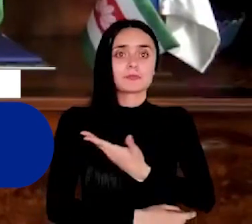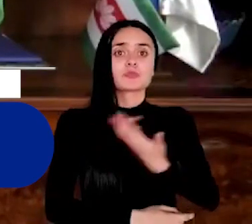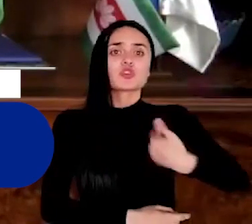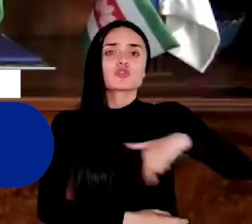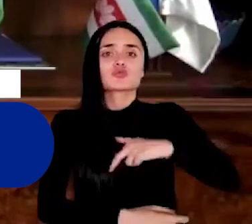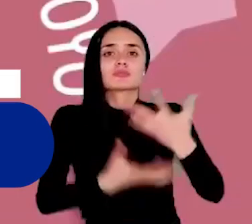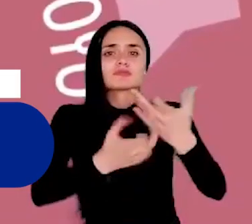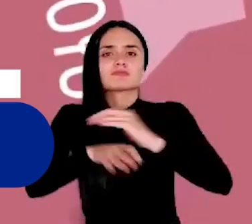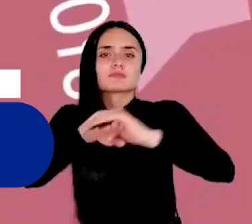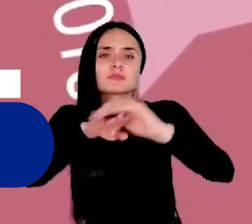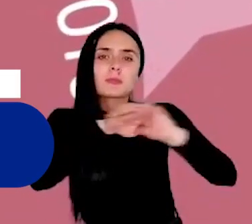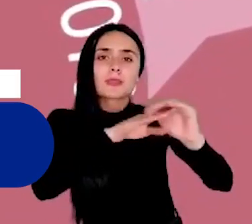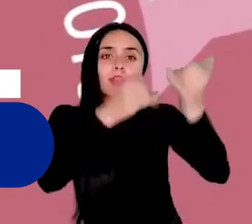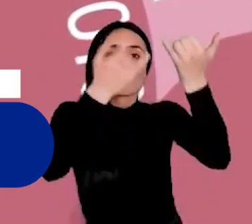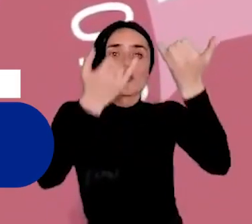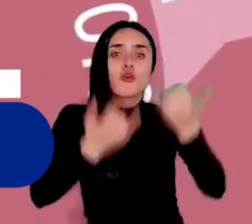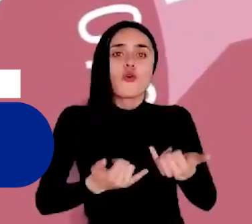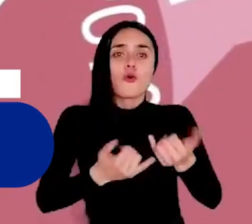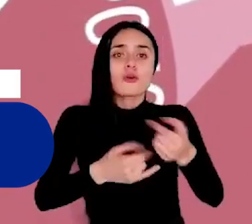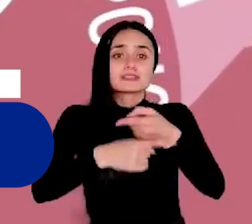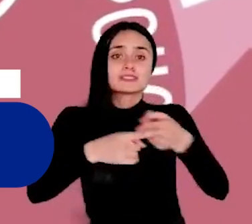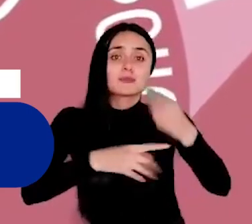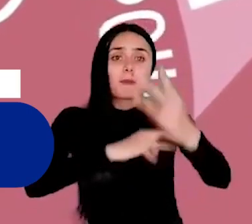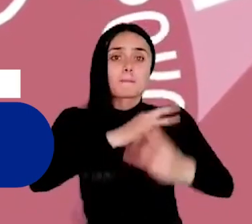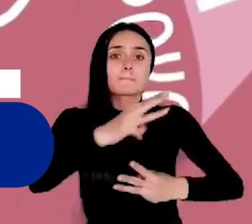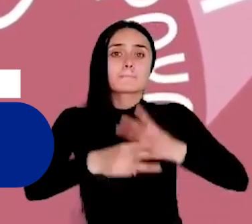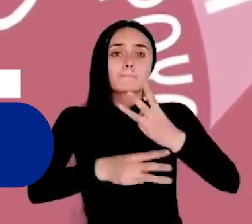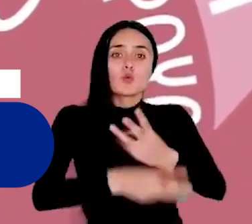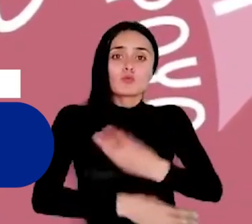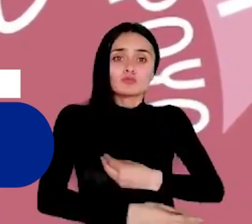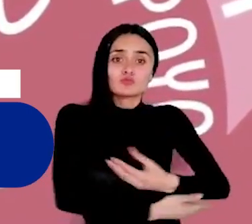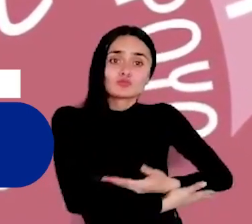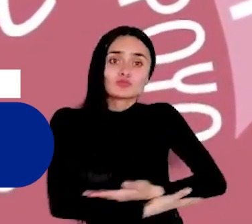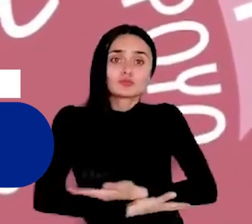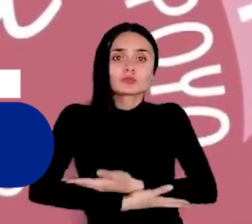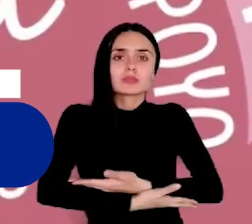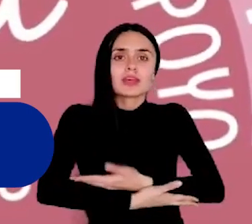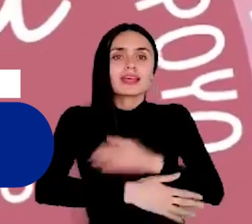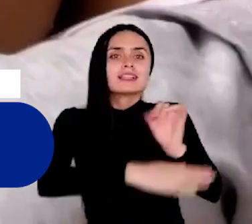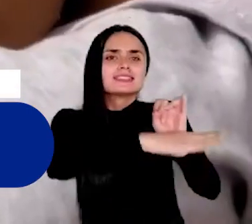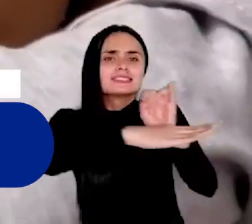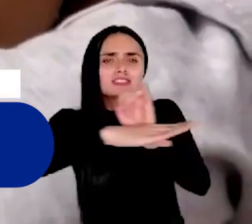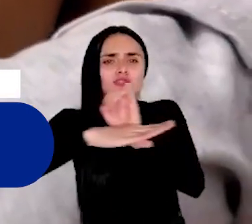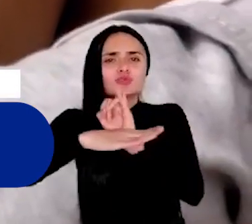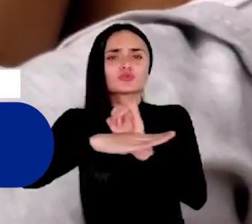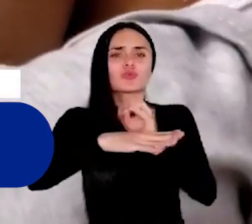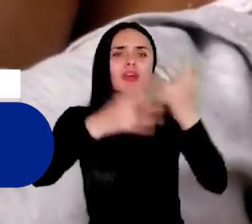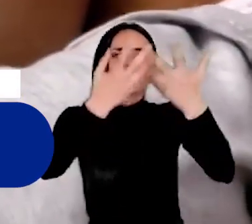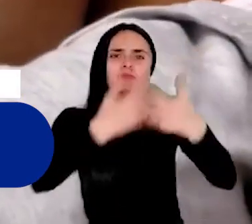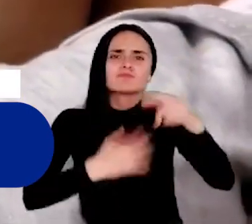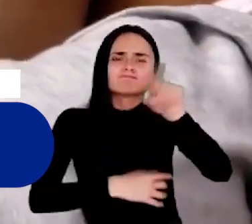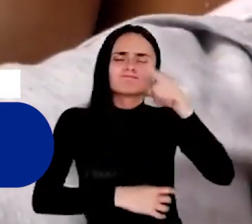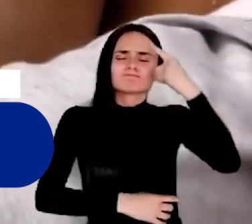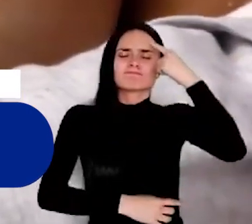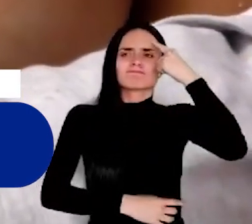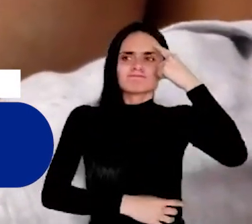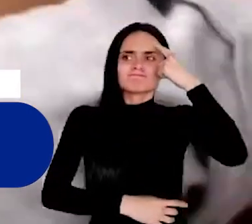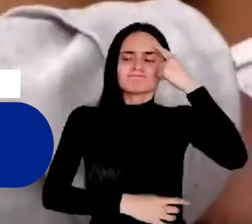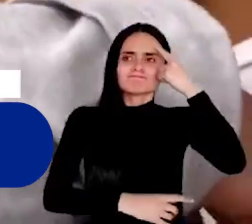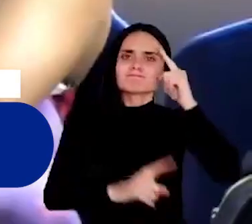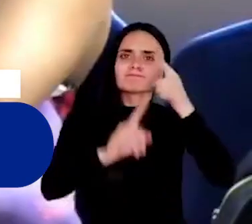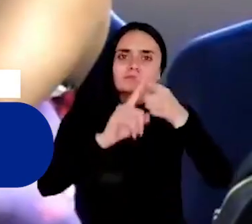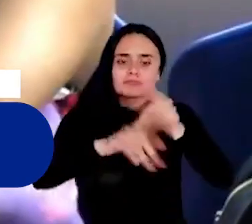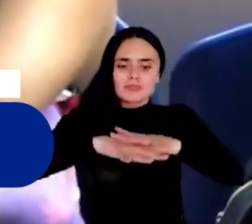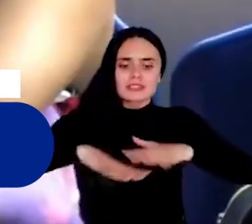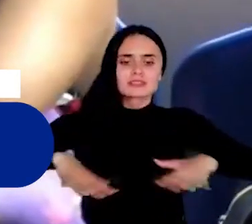el empaque del alma. Queremos invitar hoy, en el marco de la Semana Mundial de la Lactancia Materna, a las instituciones y empresas a generar